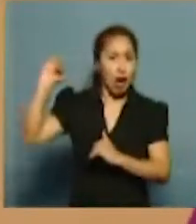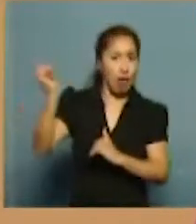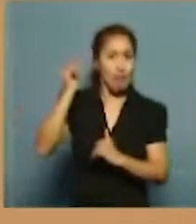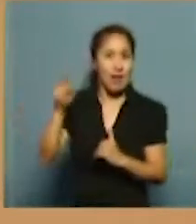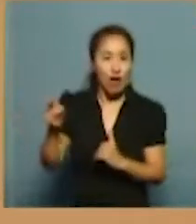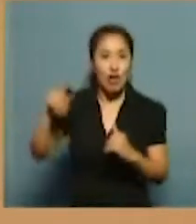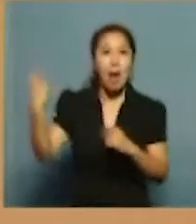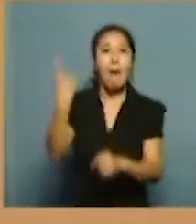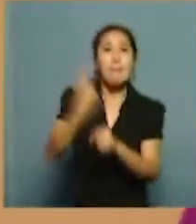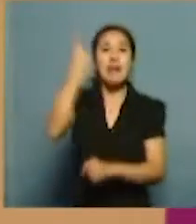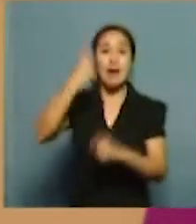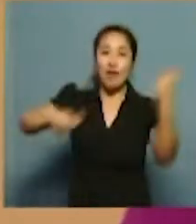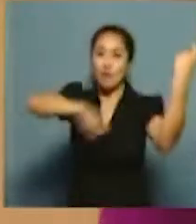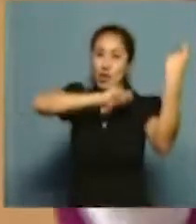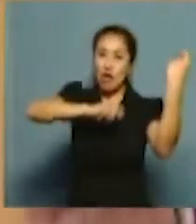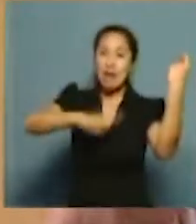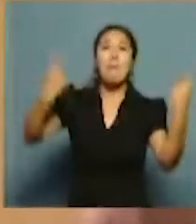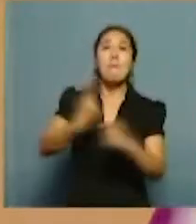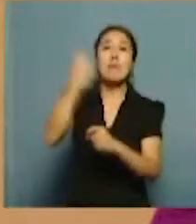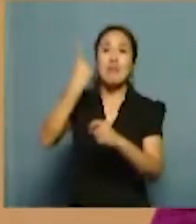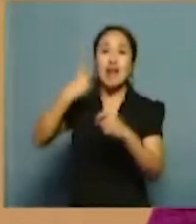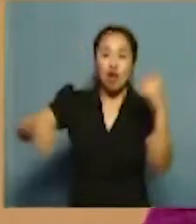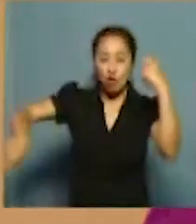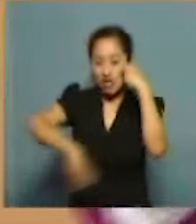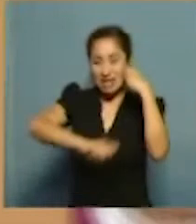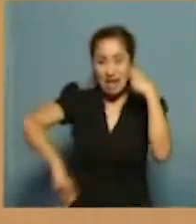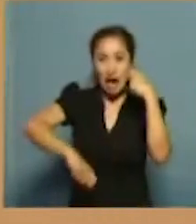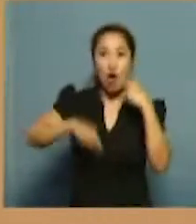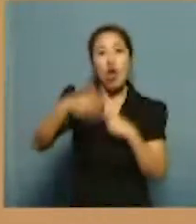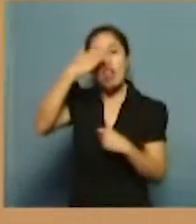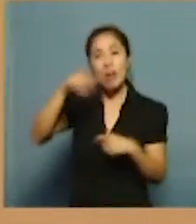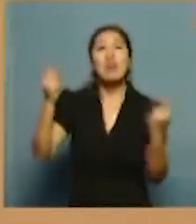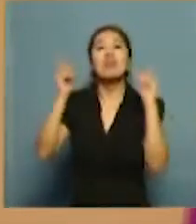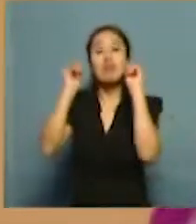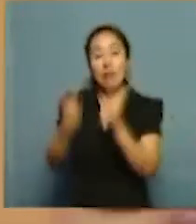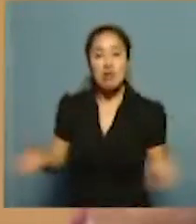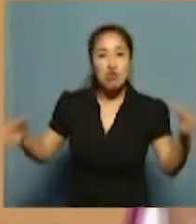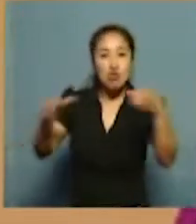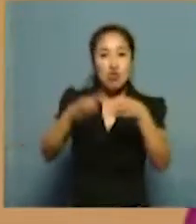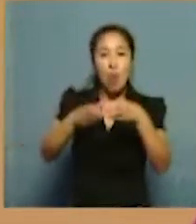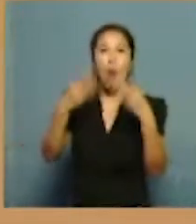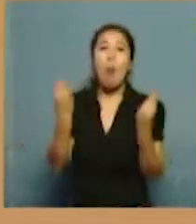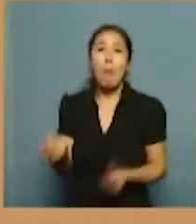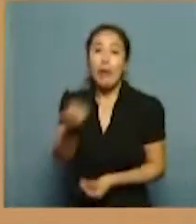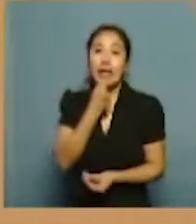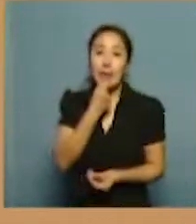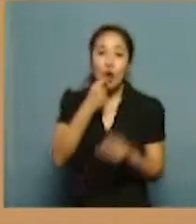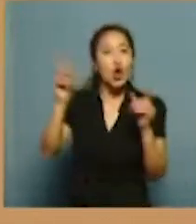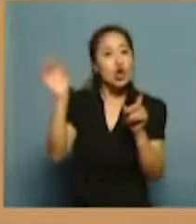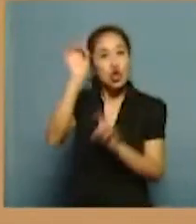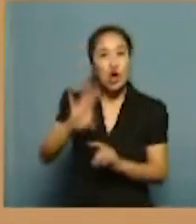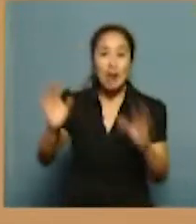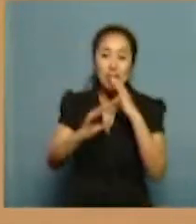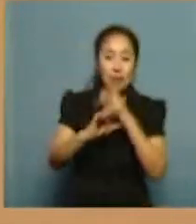los primeros cello de esos pasan a la camerata después hay ensambles ensambles de viento y